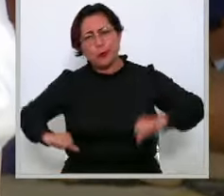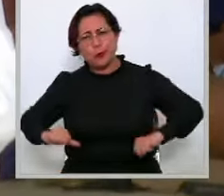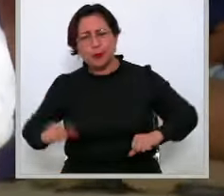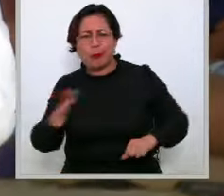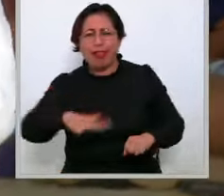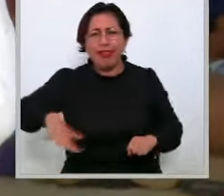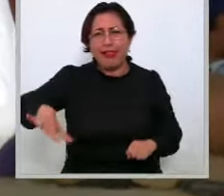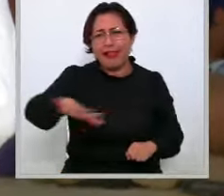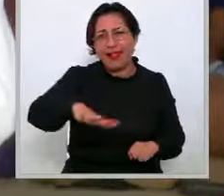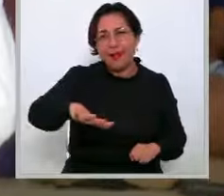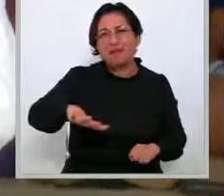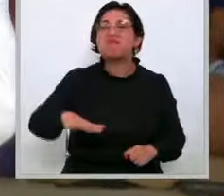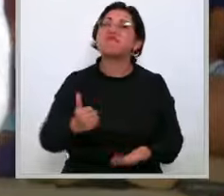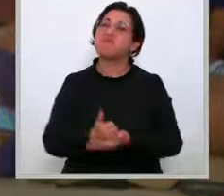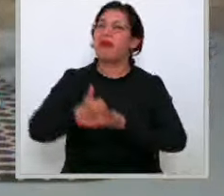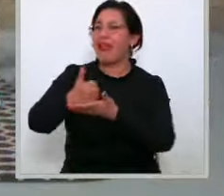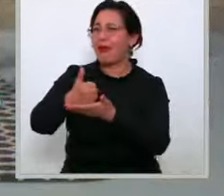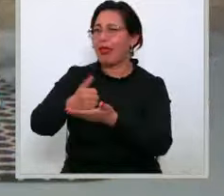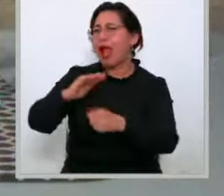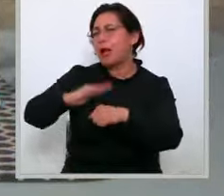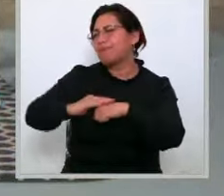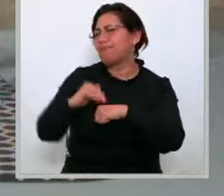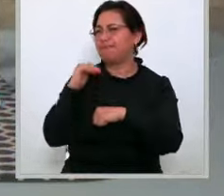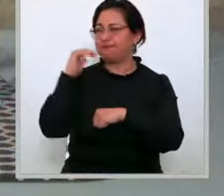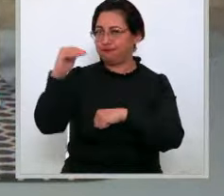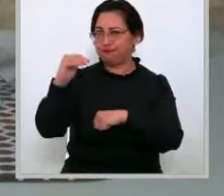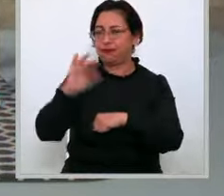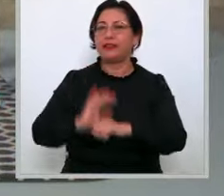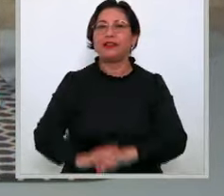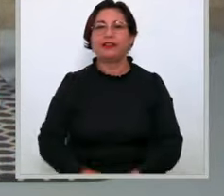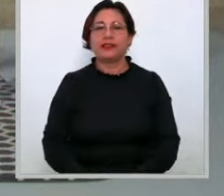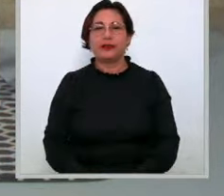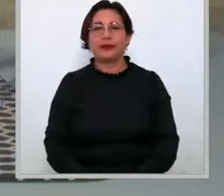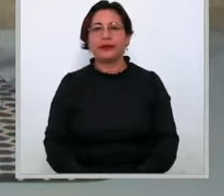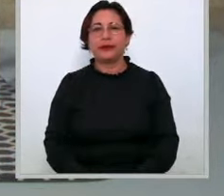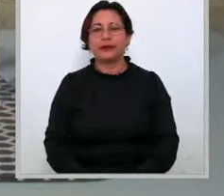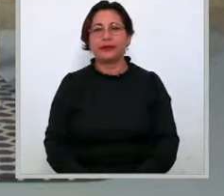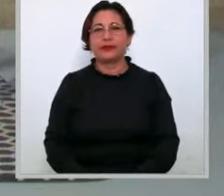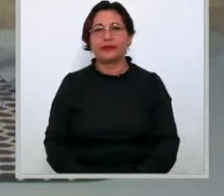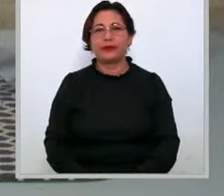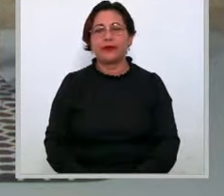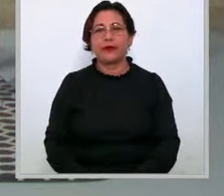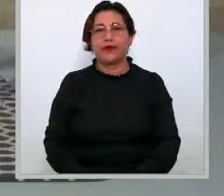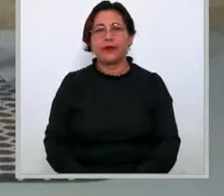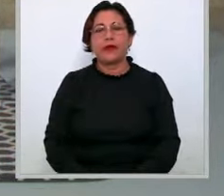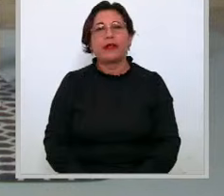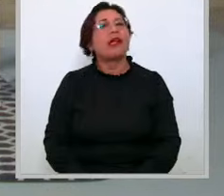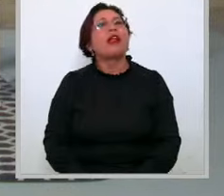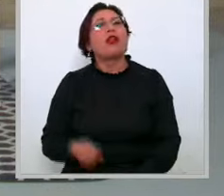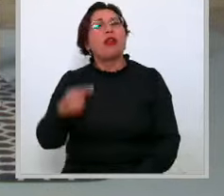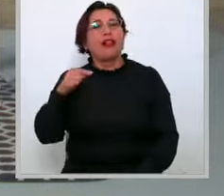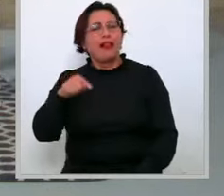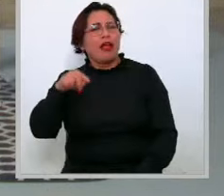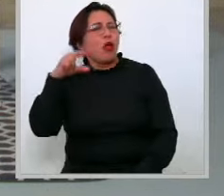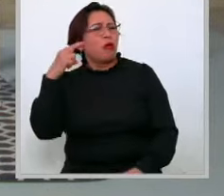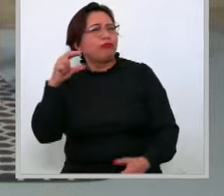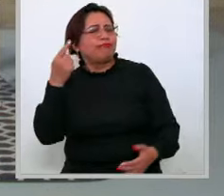son de beneficio? Así es, mira, creo que al fomentar la